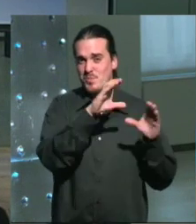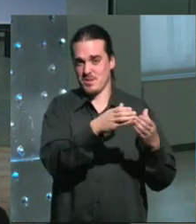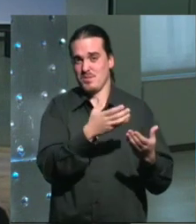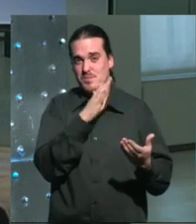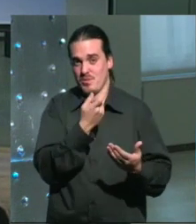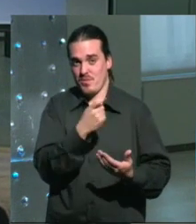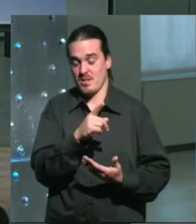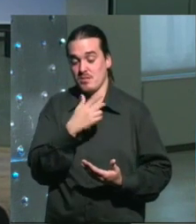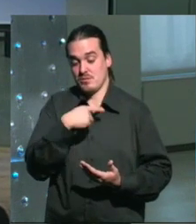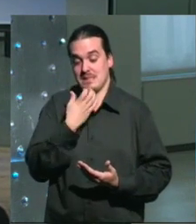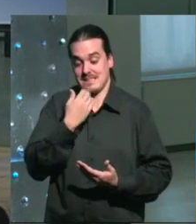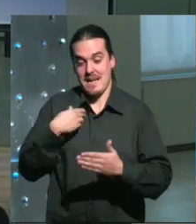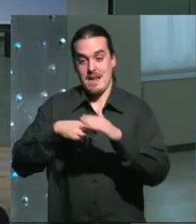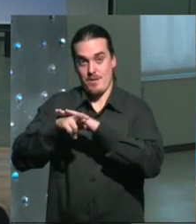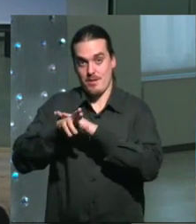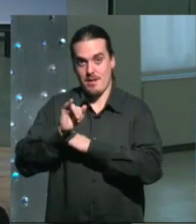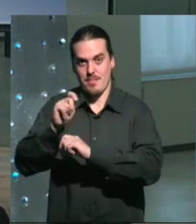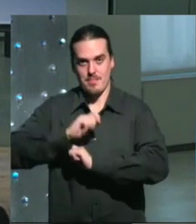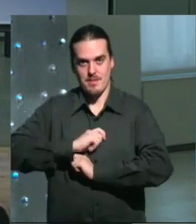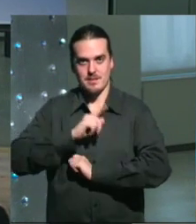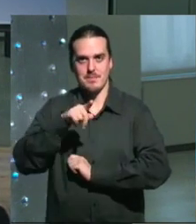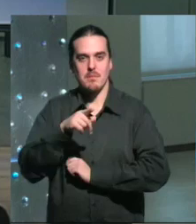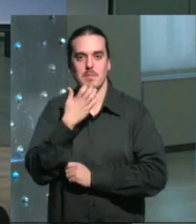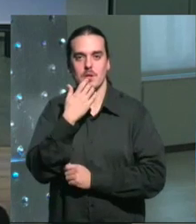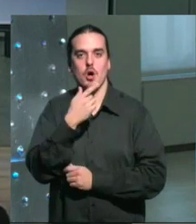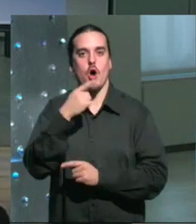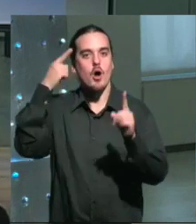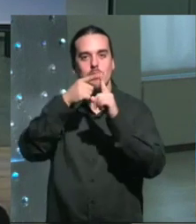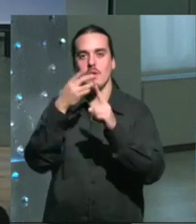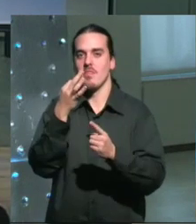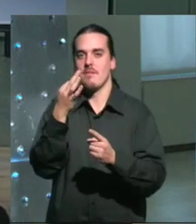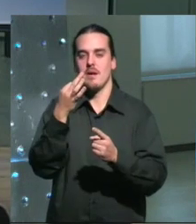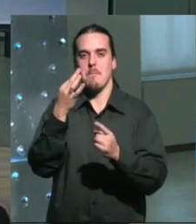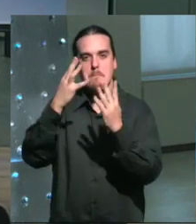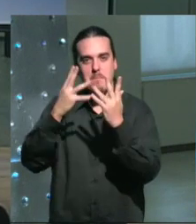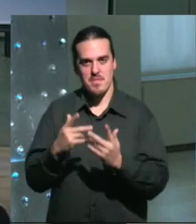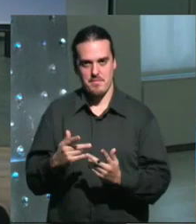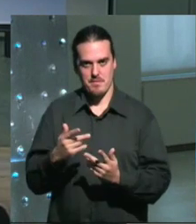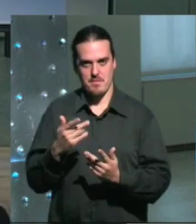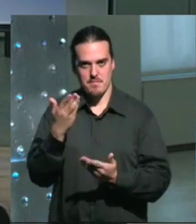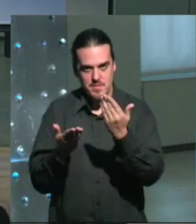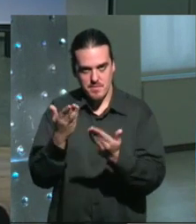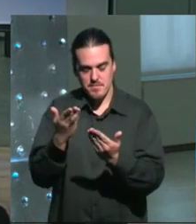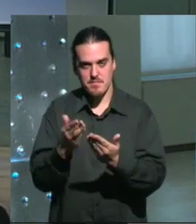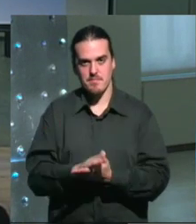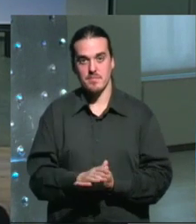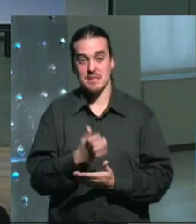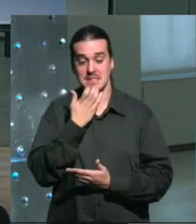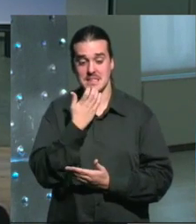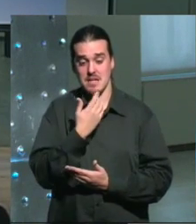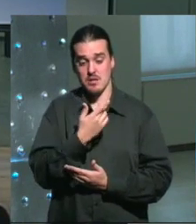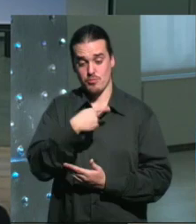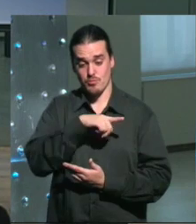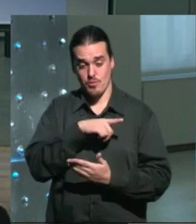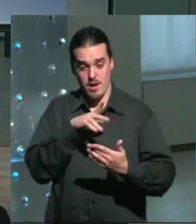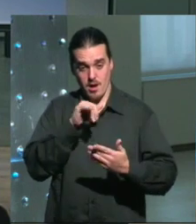bien o no. Medible. Los objetivos tienen que ser medibles. Solo aquello que es medible es